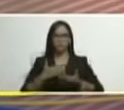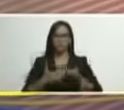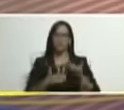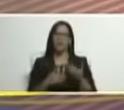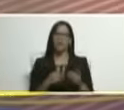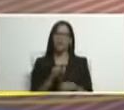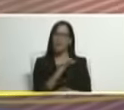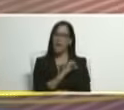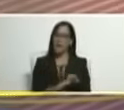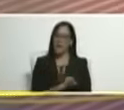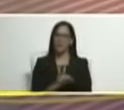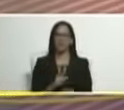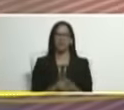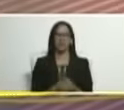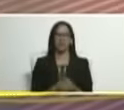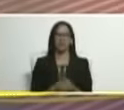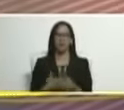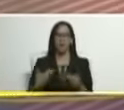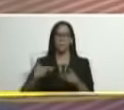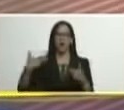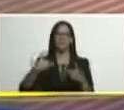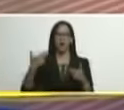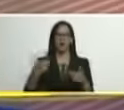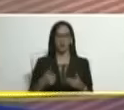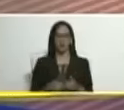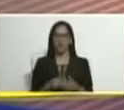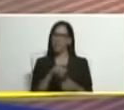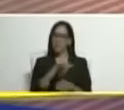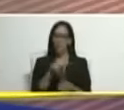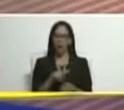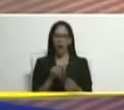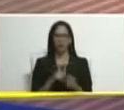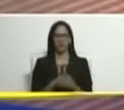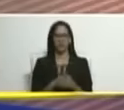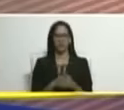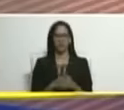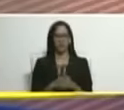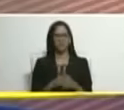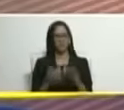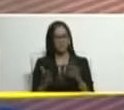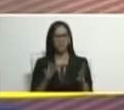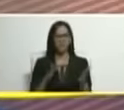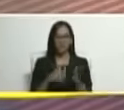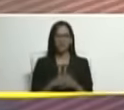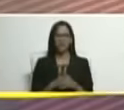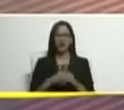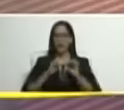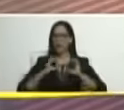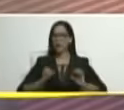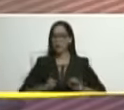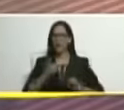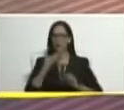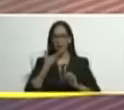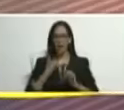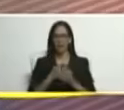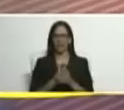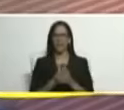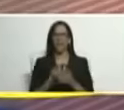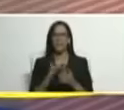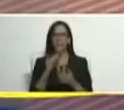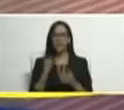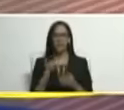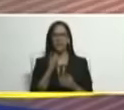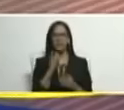de las heridas, de los balazos. Buenos síntomas. El cuerpo mejora, como dice, mejora el